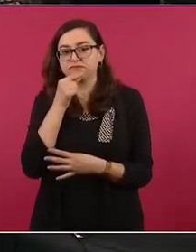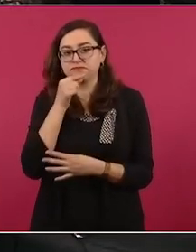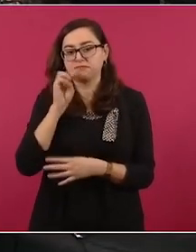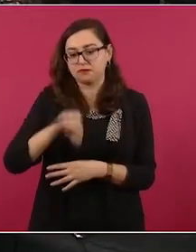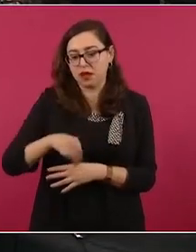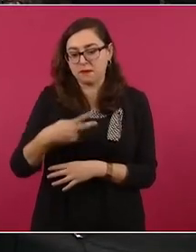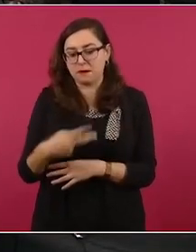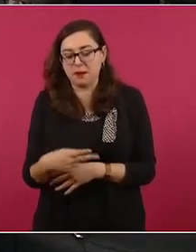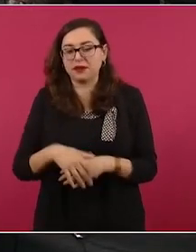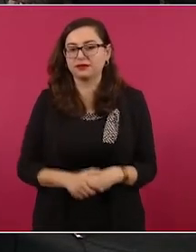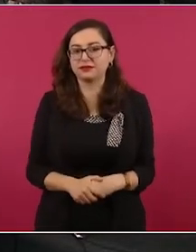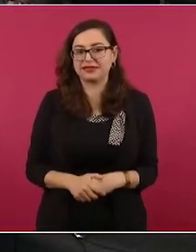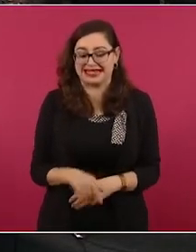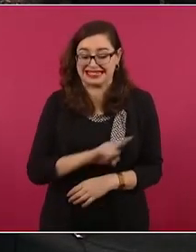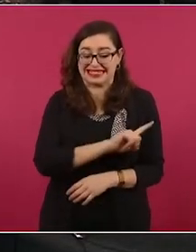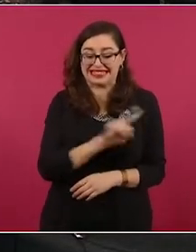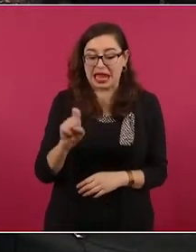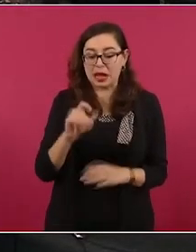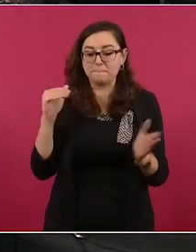Imagínense,